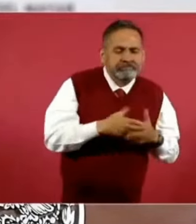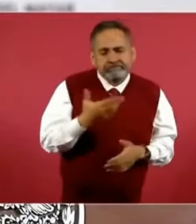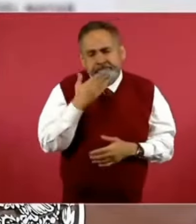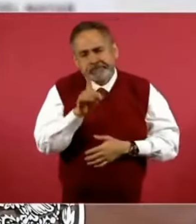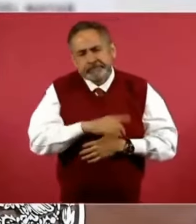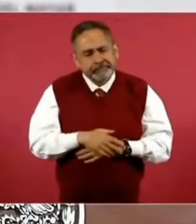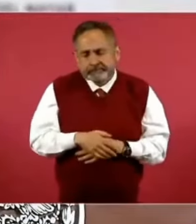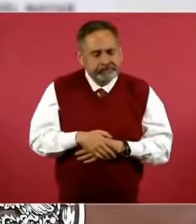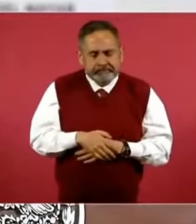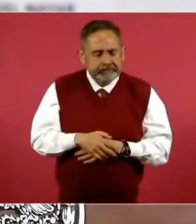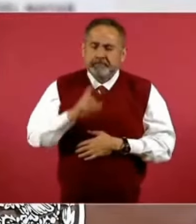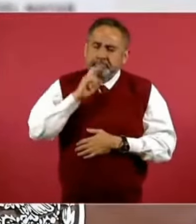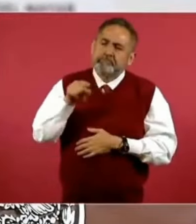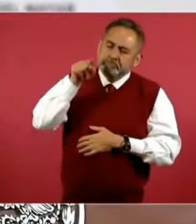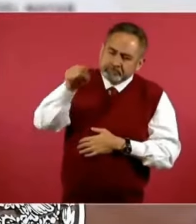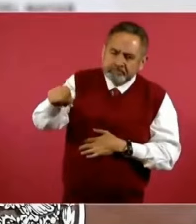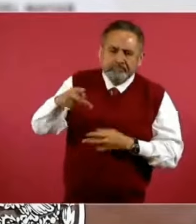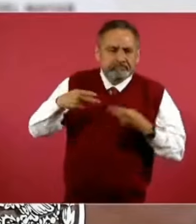No, que es el pueblo.